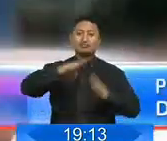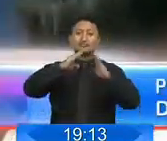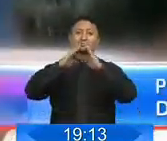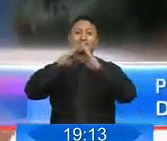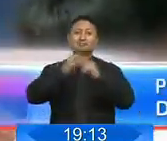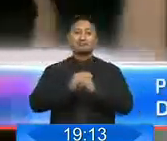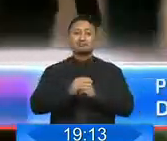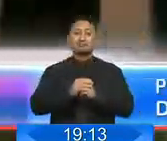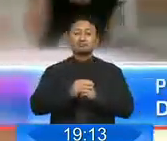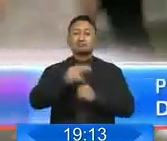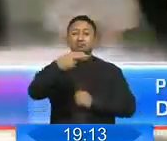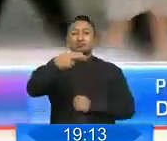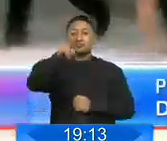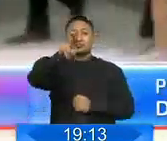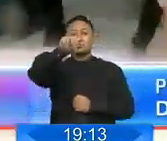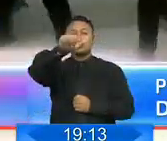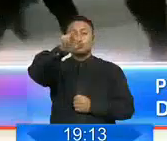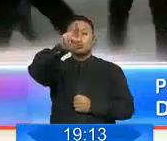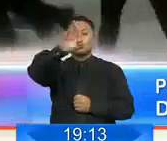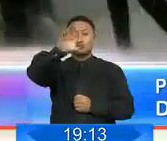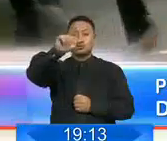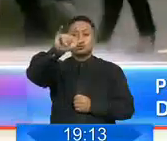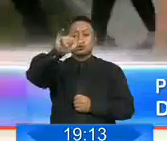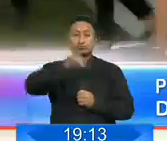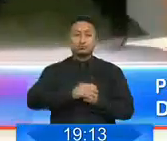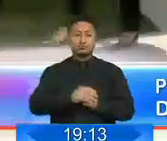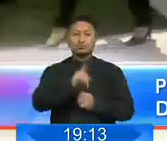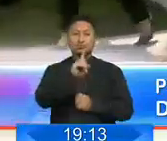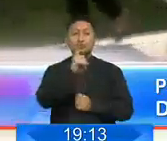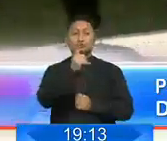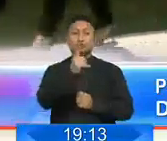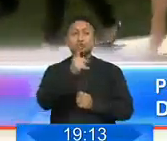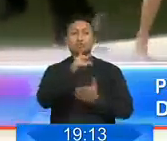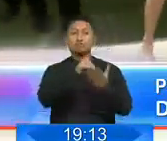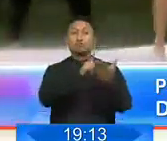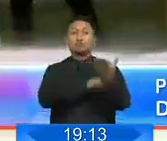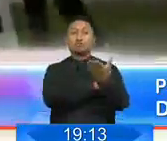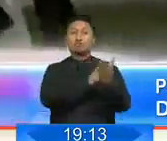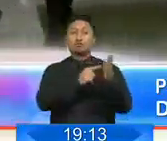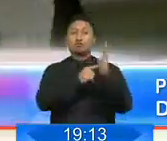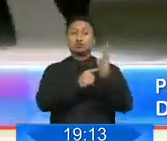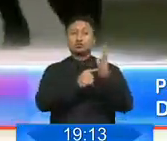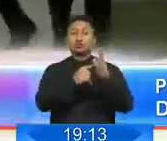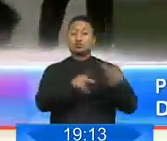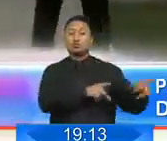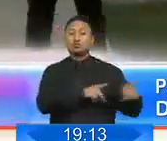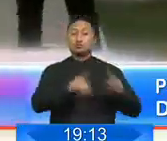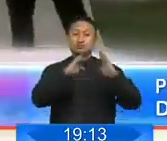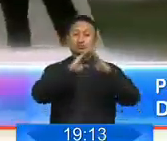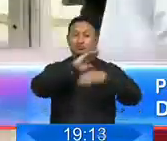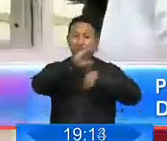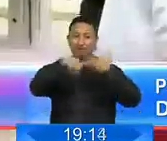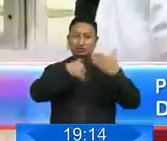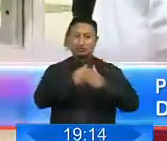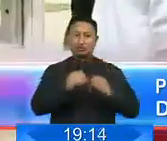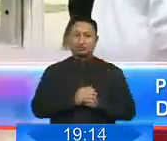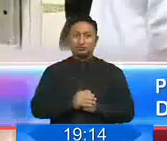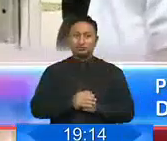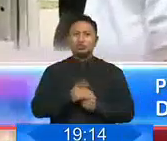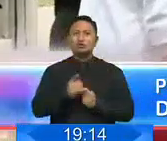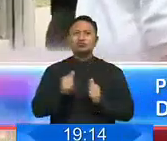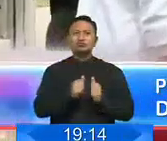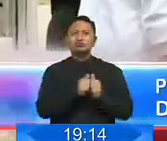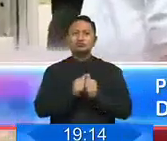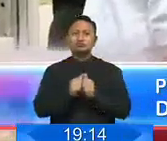de huércal y ubicada en el sur de quito este es uno de los proyectos emblemáticos del plan casa para todos durante el recorrido